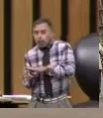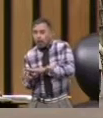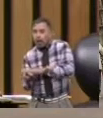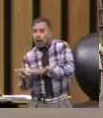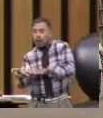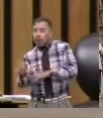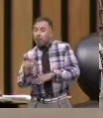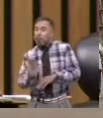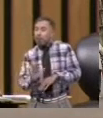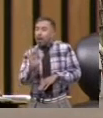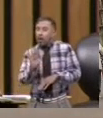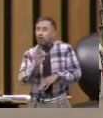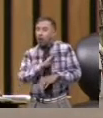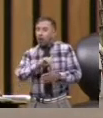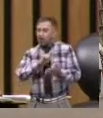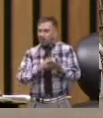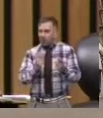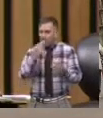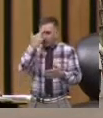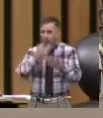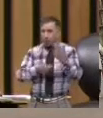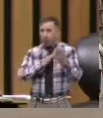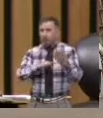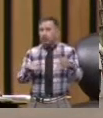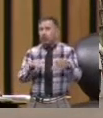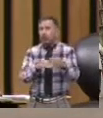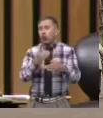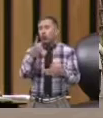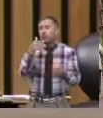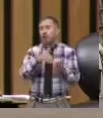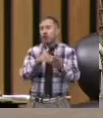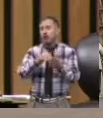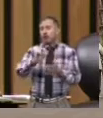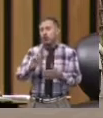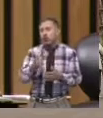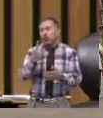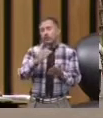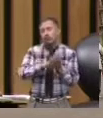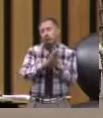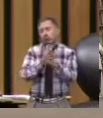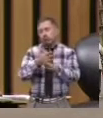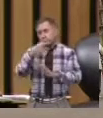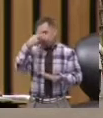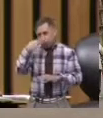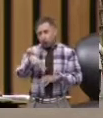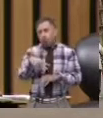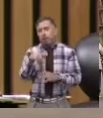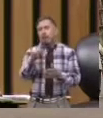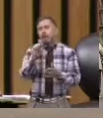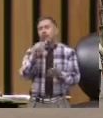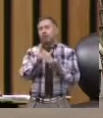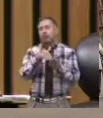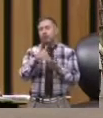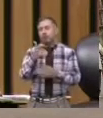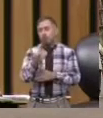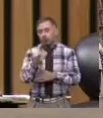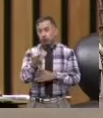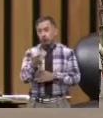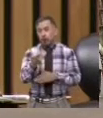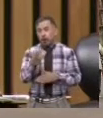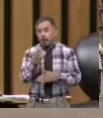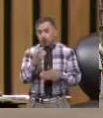en esta operación ilegal una suma cercana al $1,000,000, $20,000,000. Del gasto no reportado se desprende